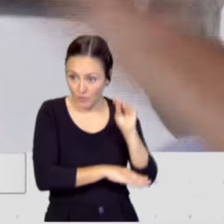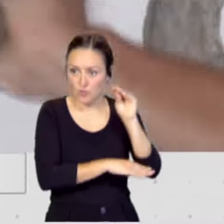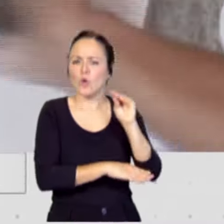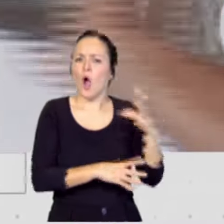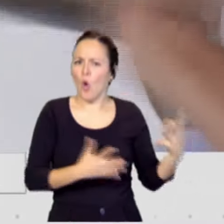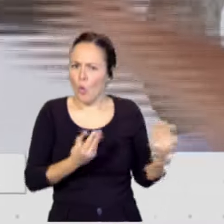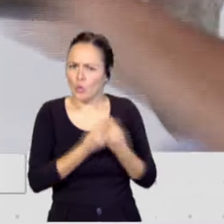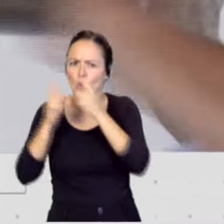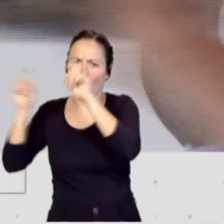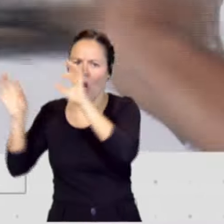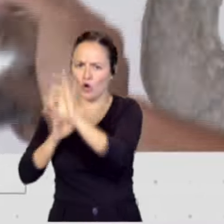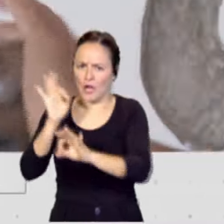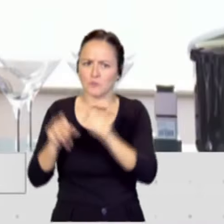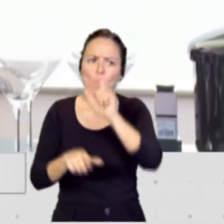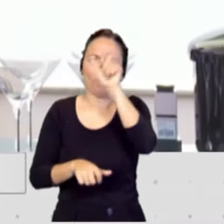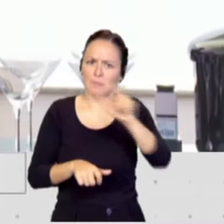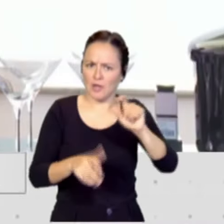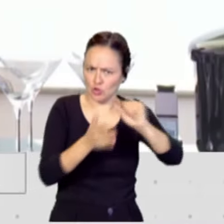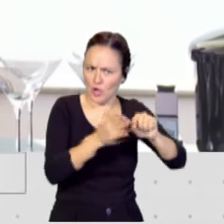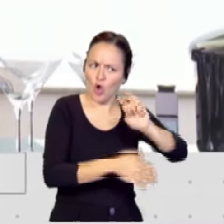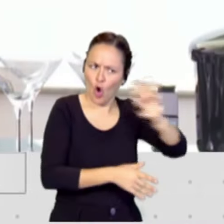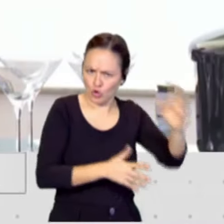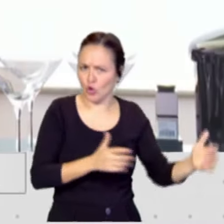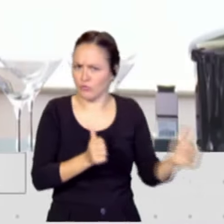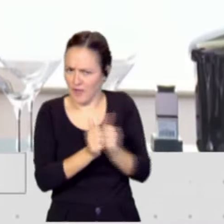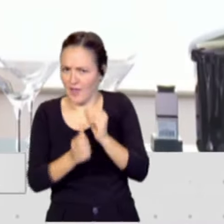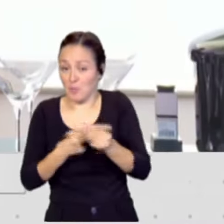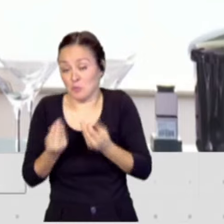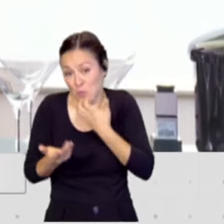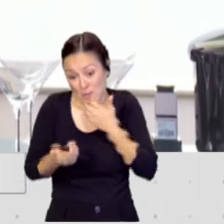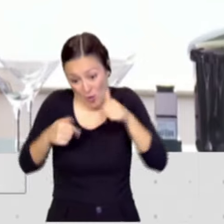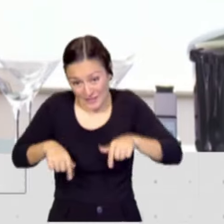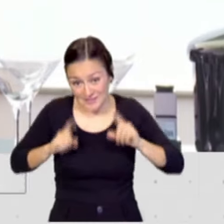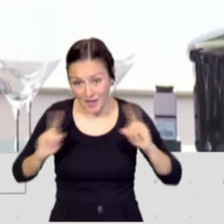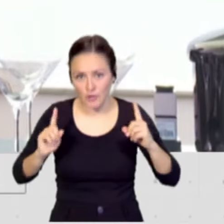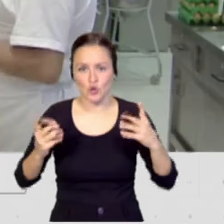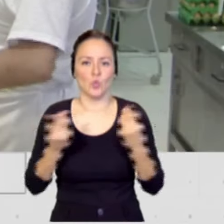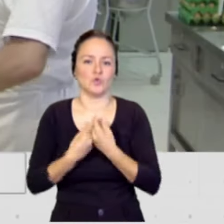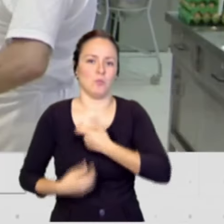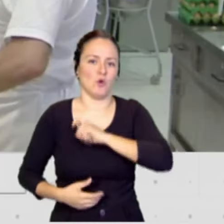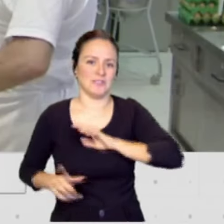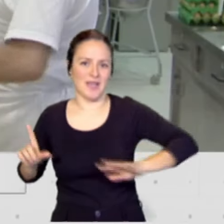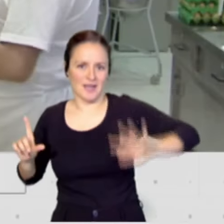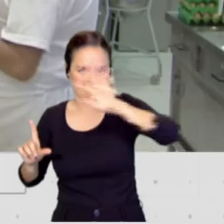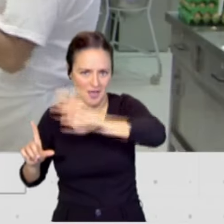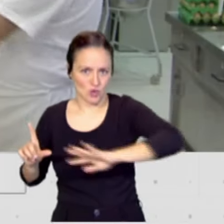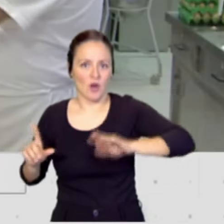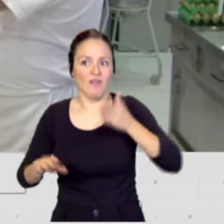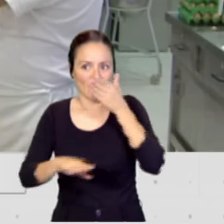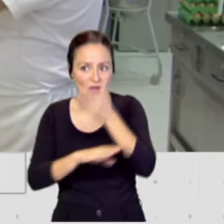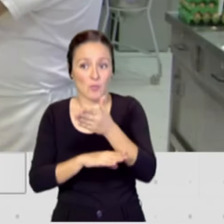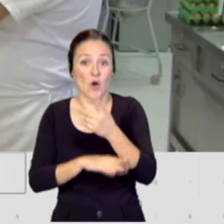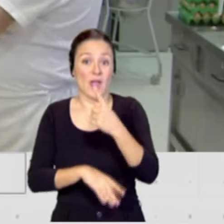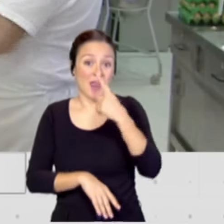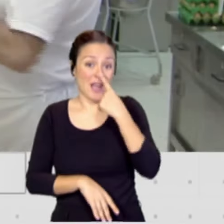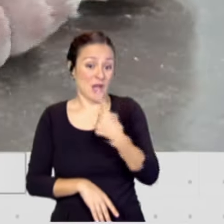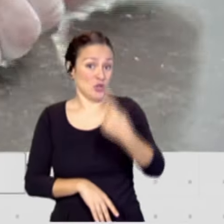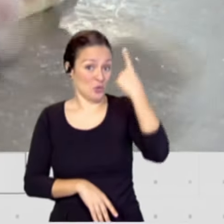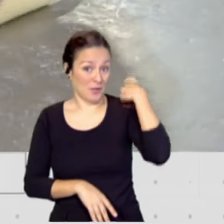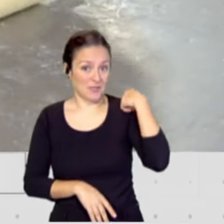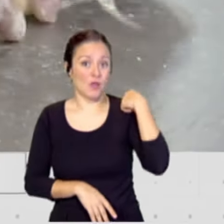organismos o otro personal en concreto con la Policía Nacional eh de todo el año 2023 hicimos más de 1000 actuaciones